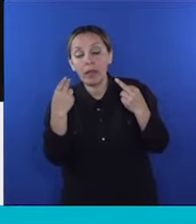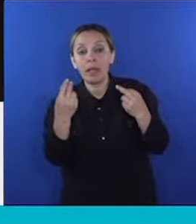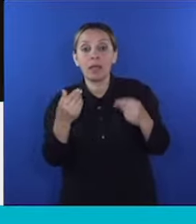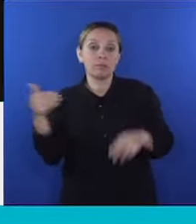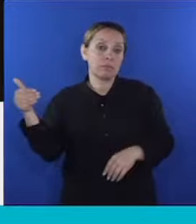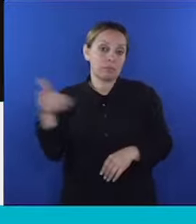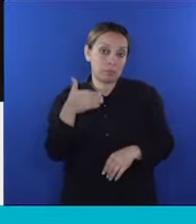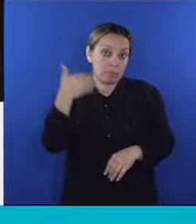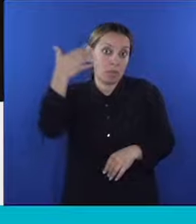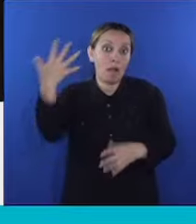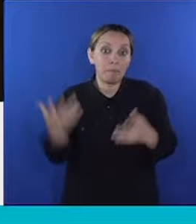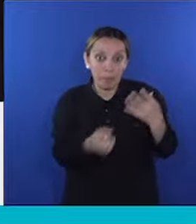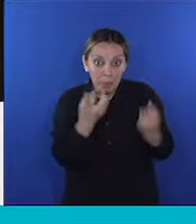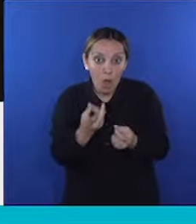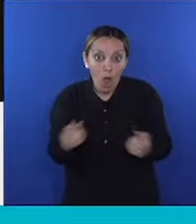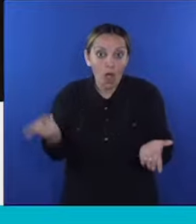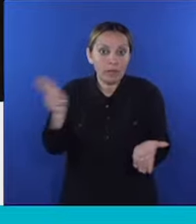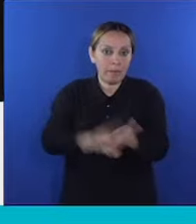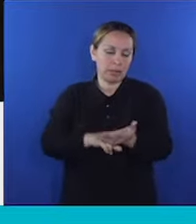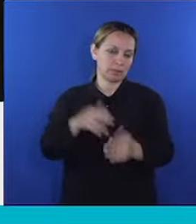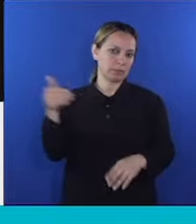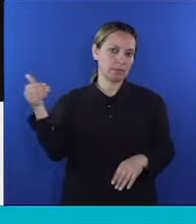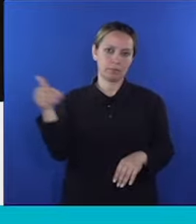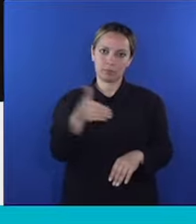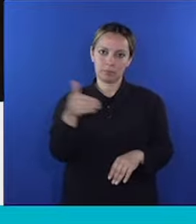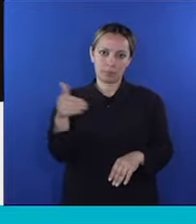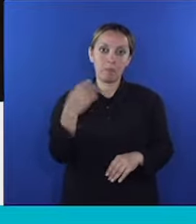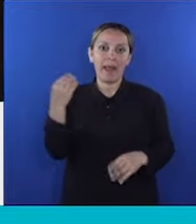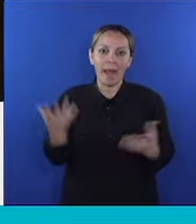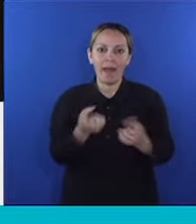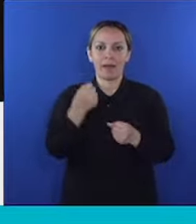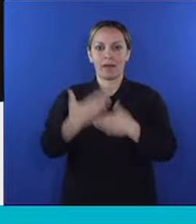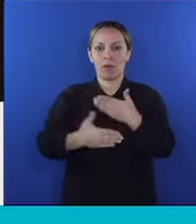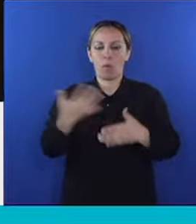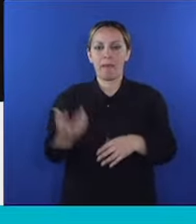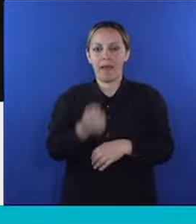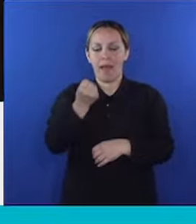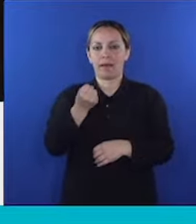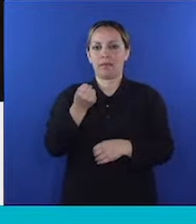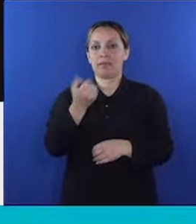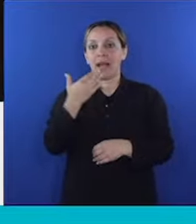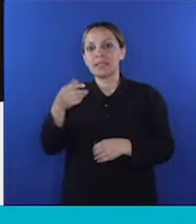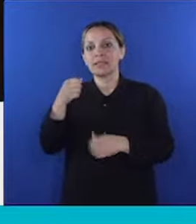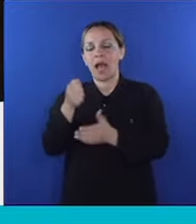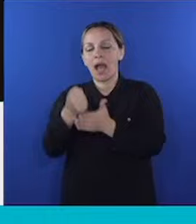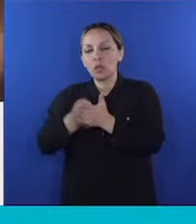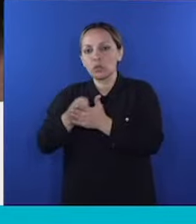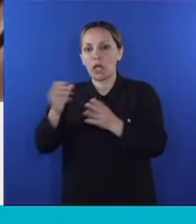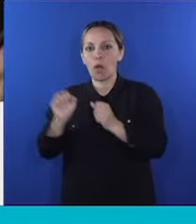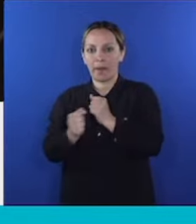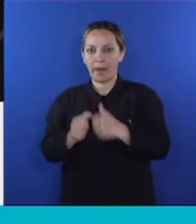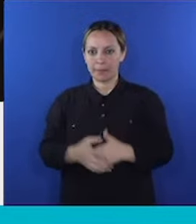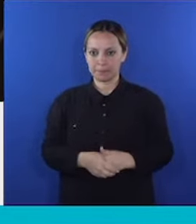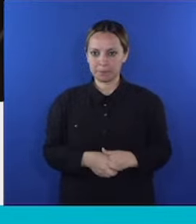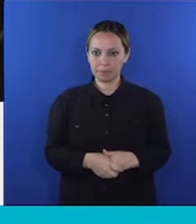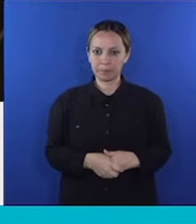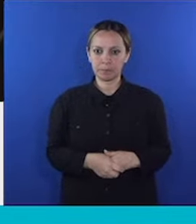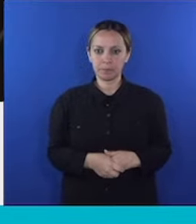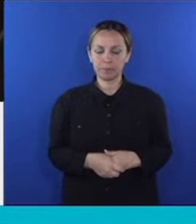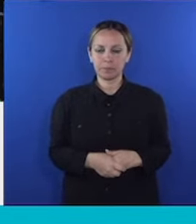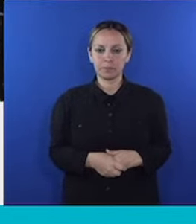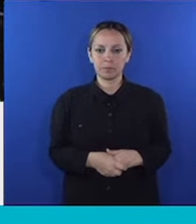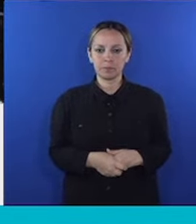volver a conquistar las condiciones de vida que la lucha Obrera de muchos años ha conquistado en este país Muchas gracias